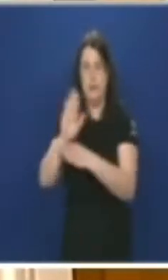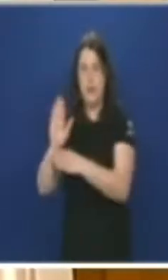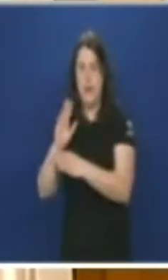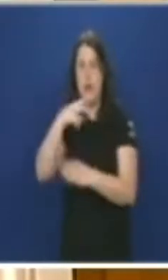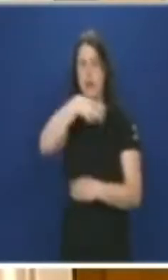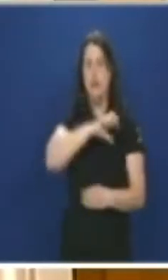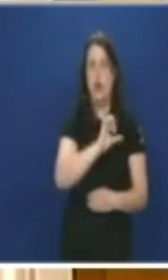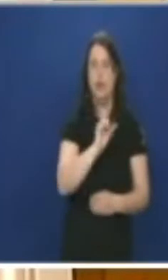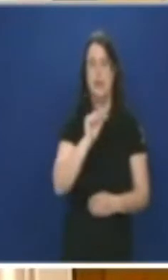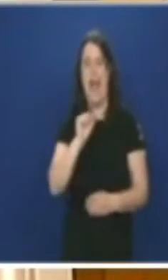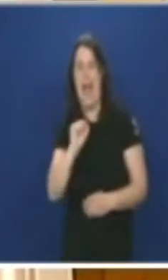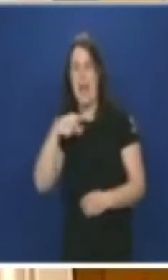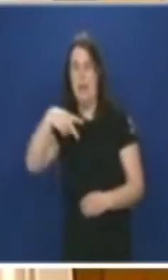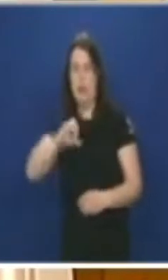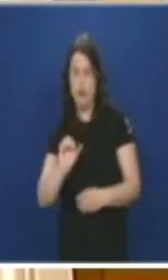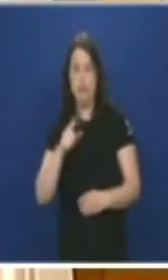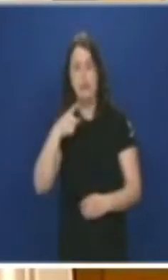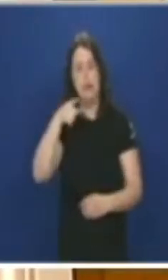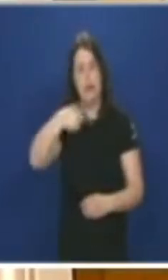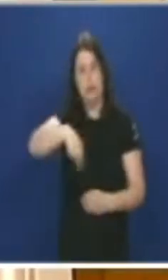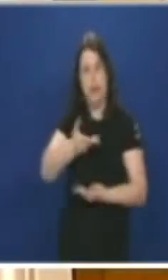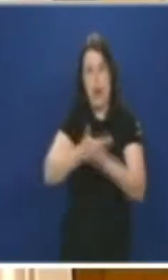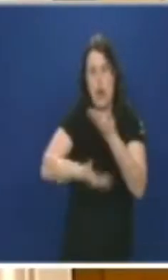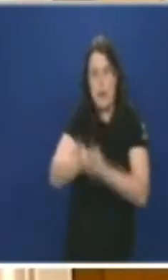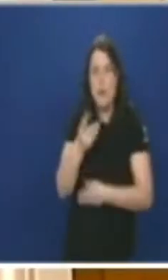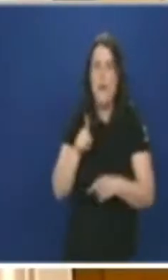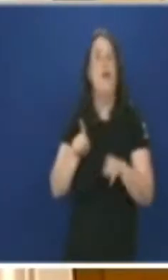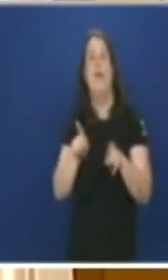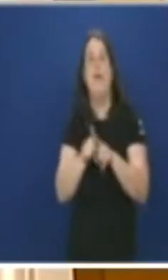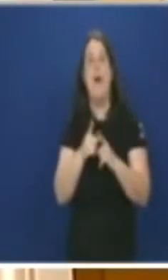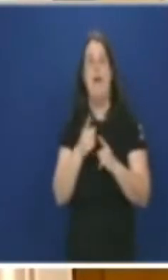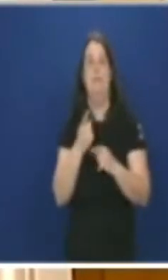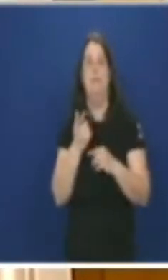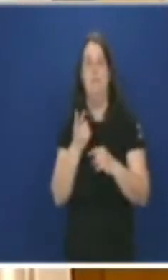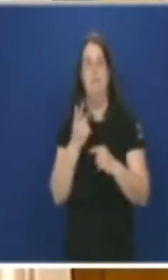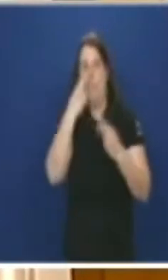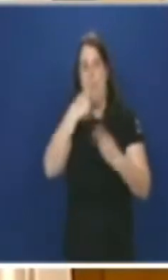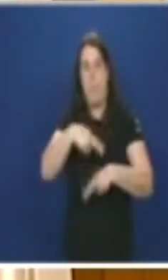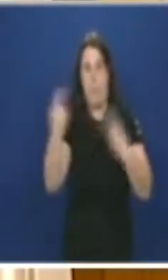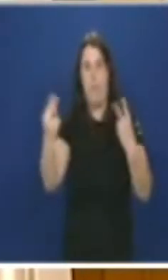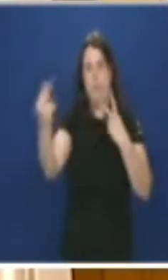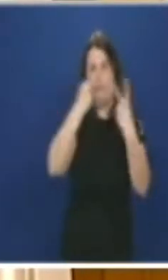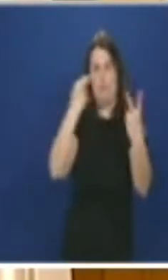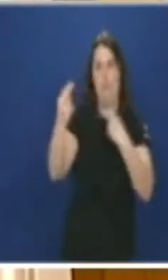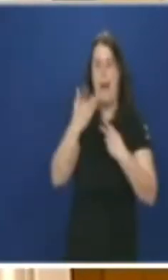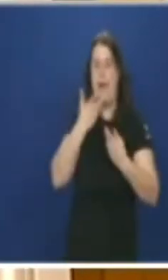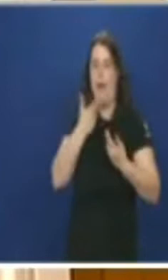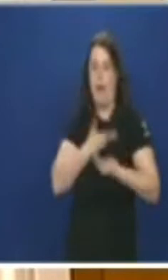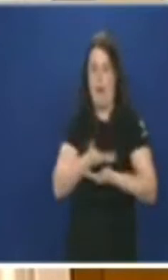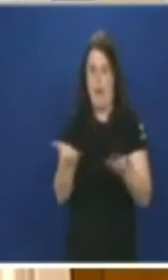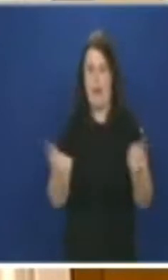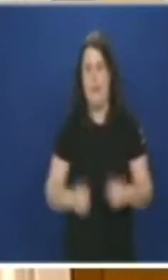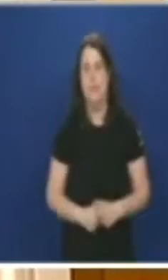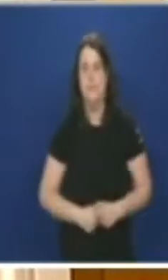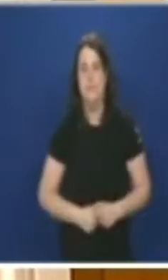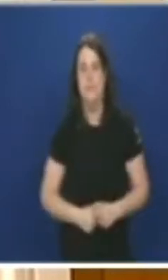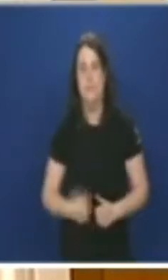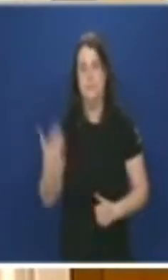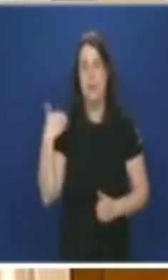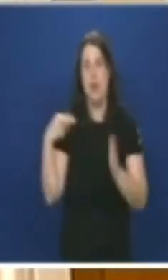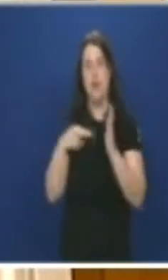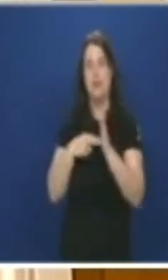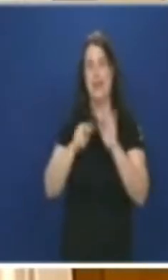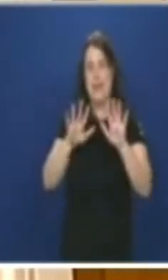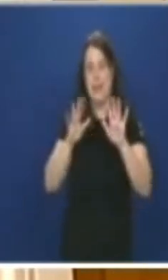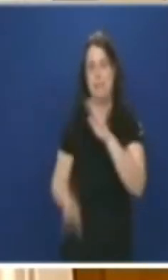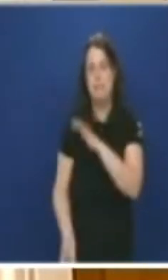colaboradores, sendo un bo escaparate para dalos a coñecer. Pero que, ademais, no ano 2010, creouse esta